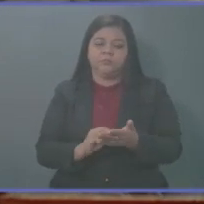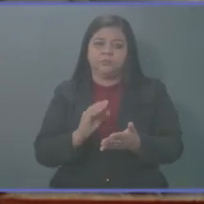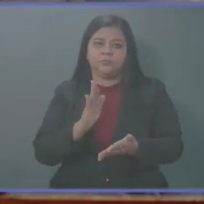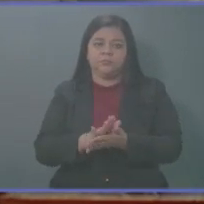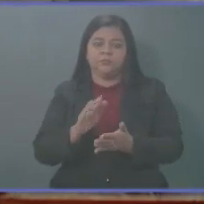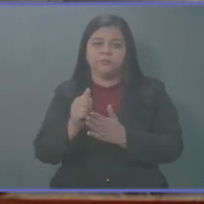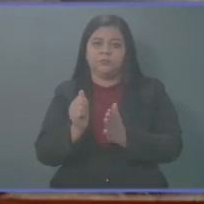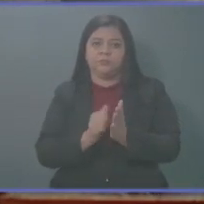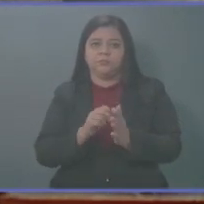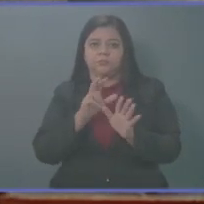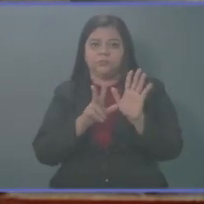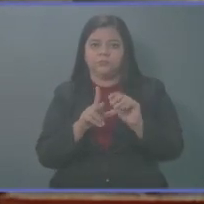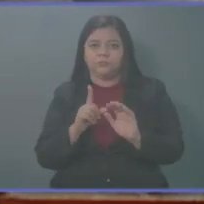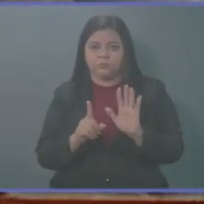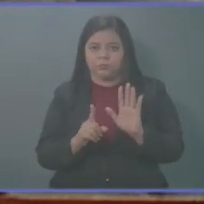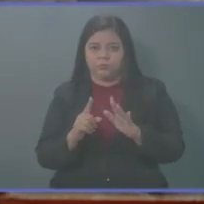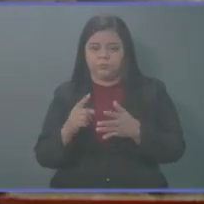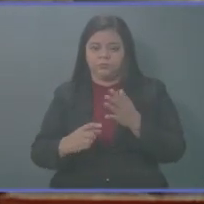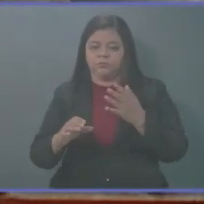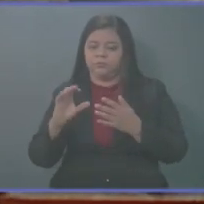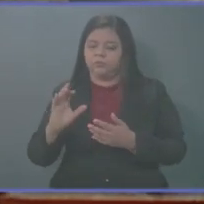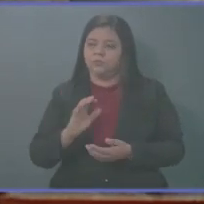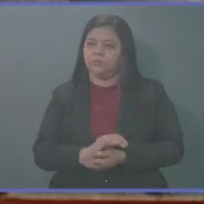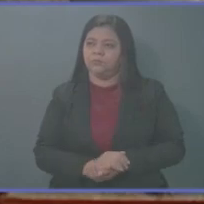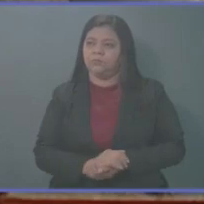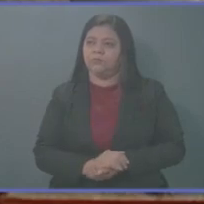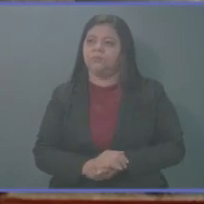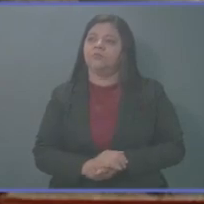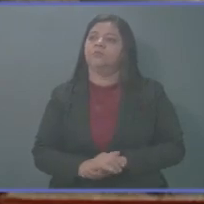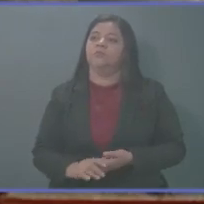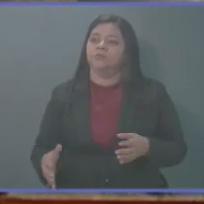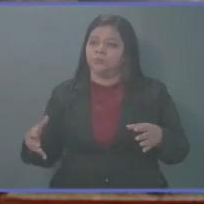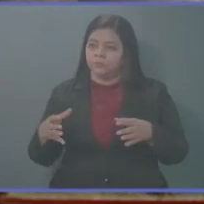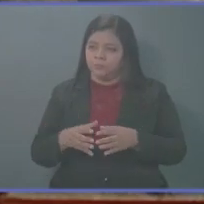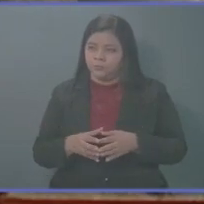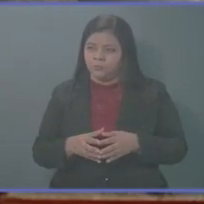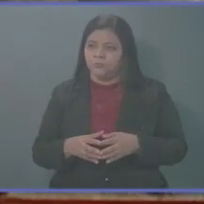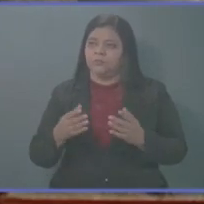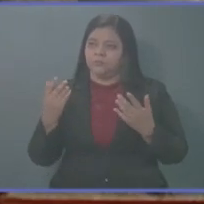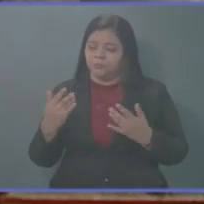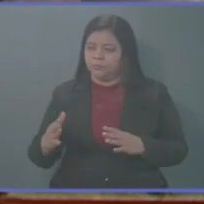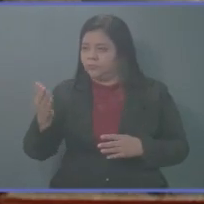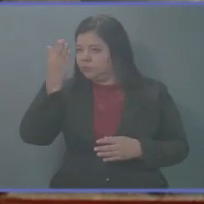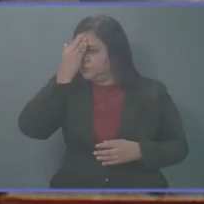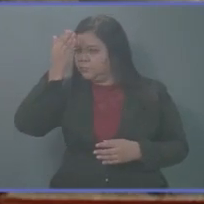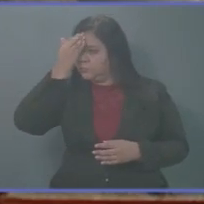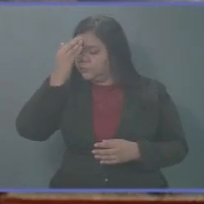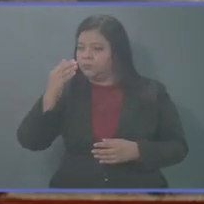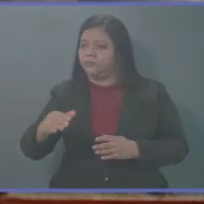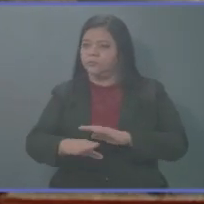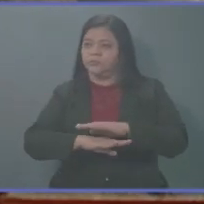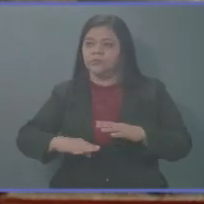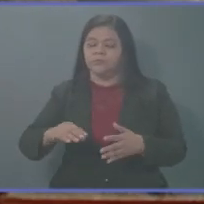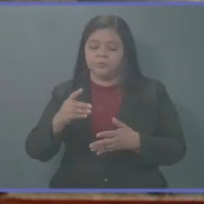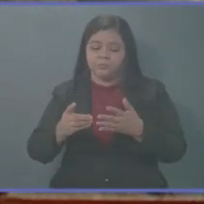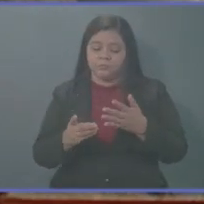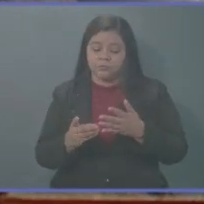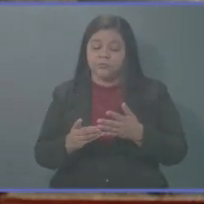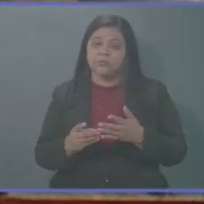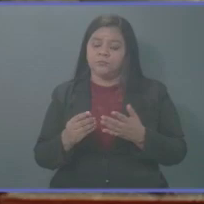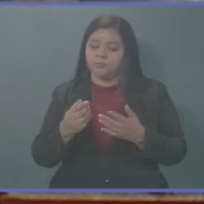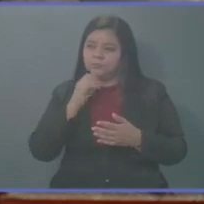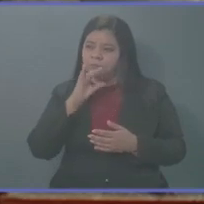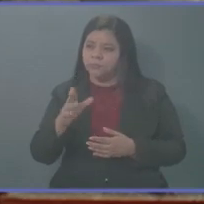el artículo 86 de la Constitución. La Comisión, al conocer los fundamentos del veto, puede deducir